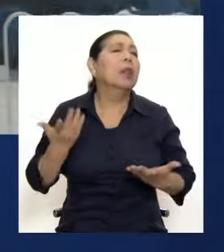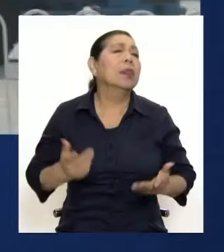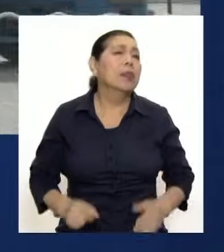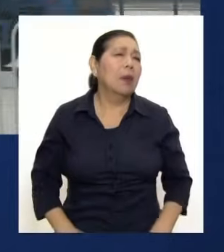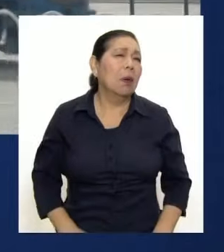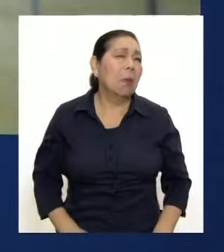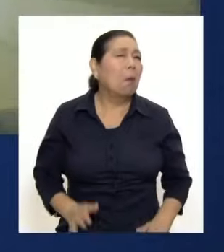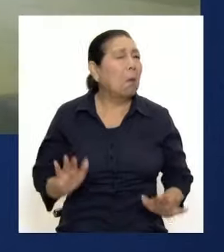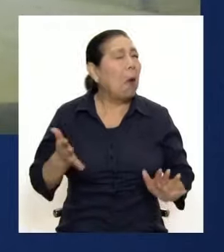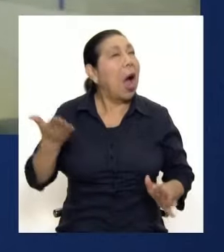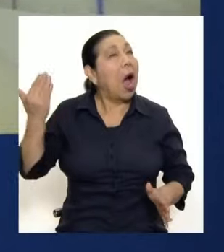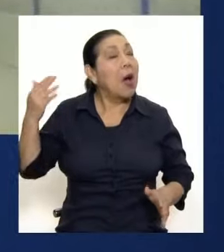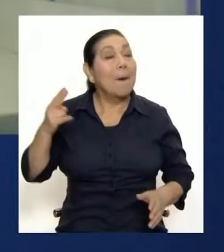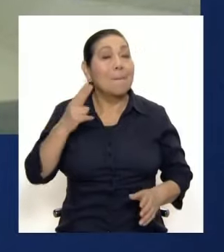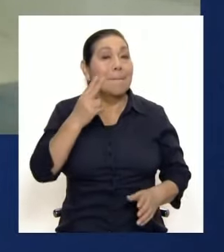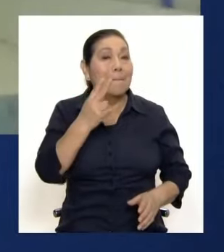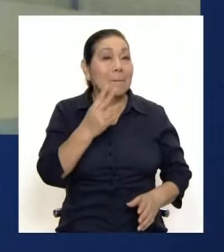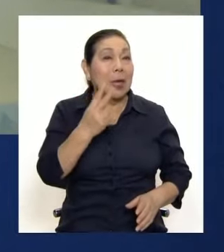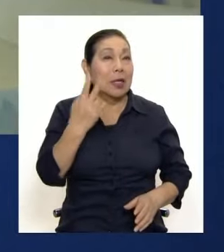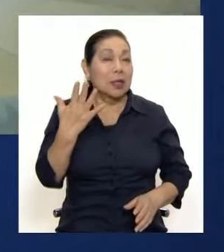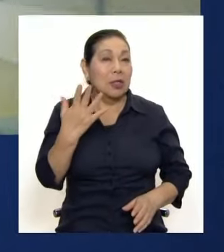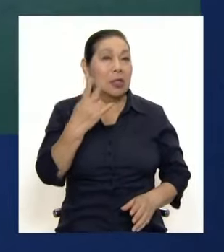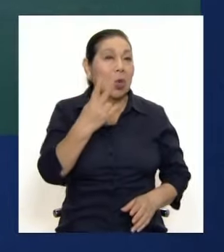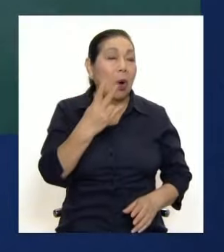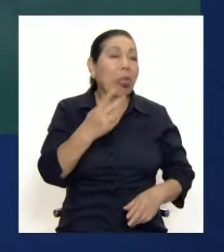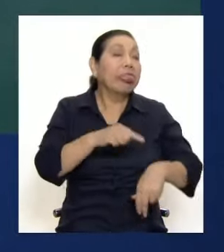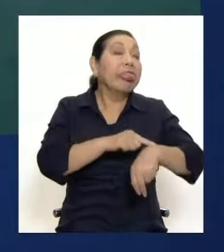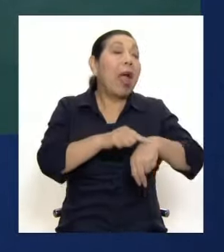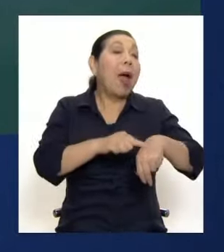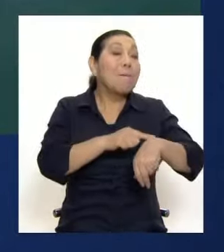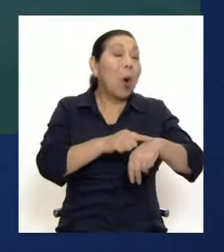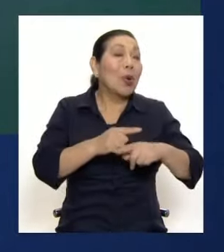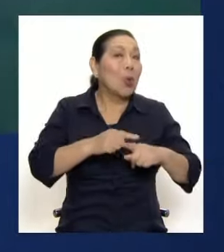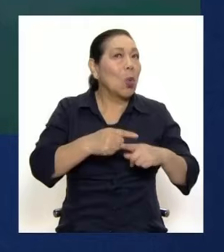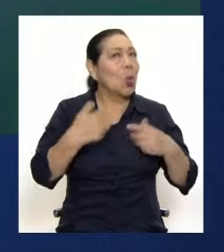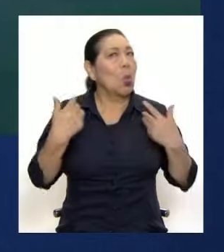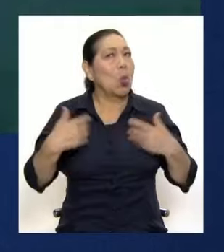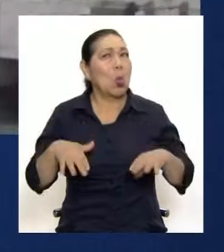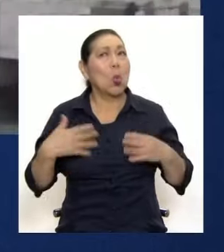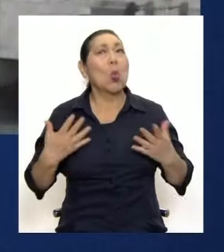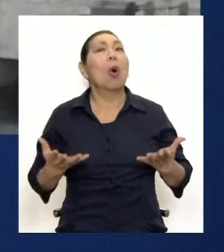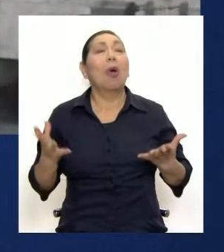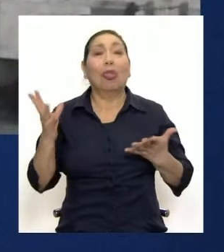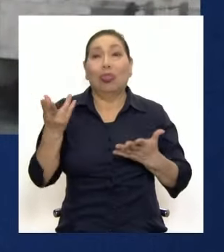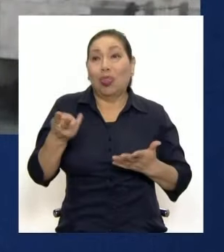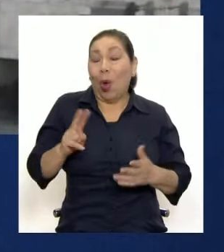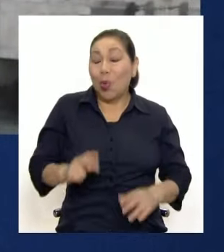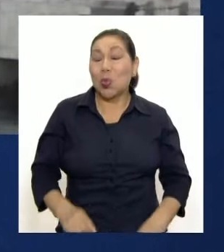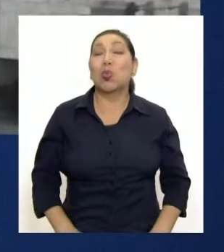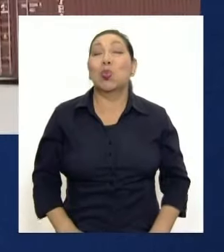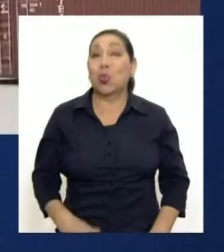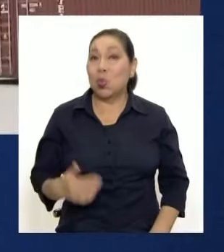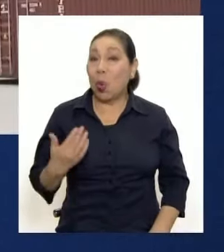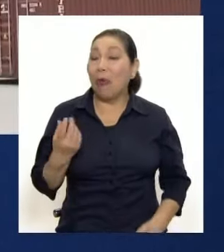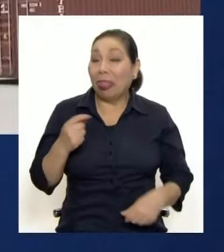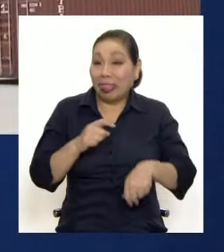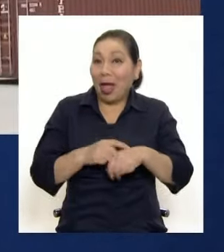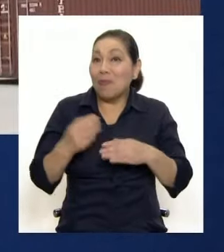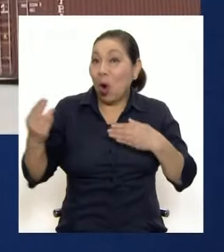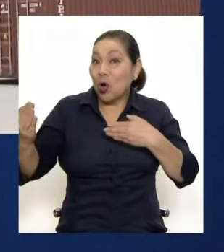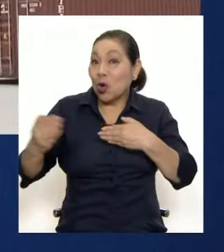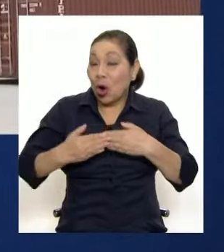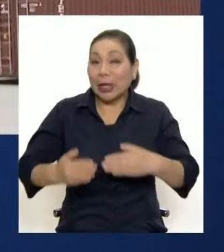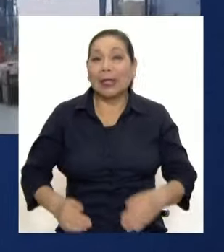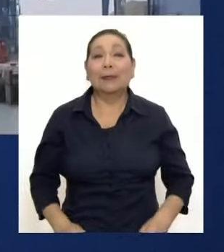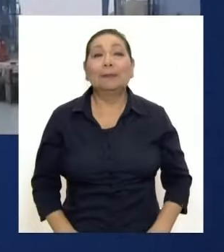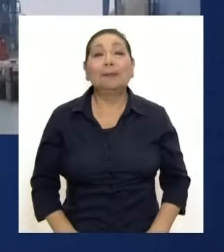hablando o sea estábamos hablando de de 25 días más o menos no una ventana mucho acá el doble no sí sin duda muy